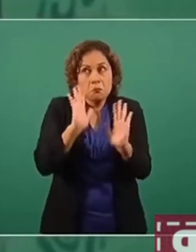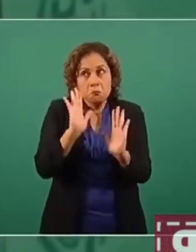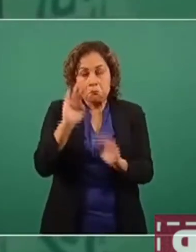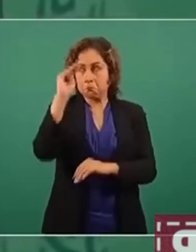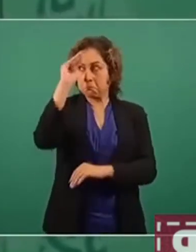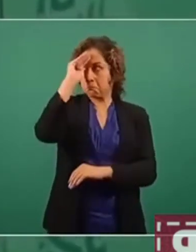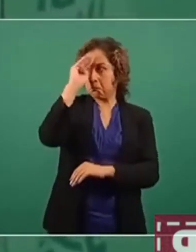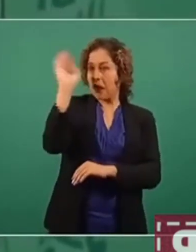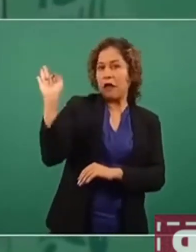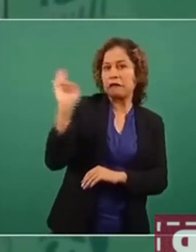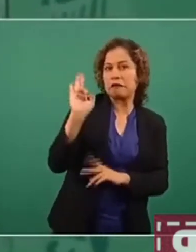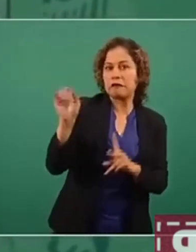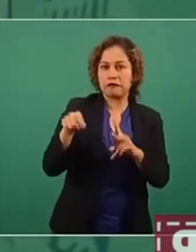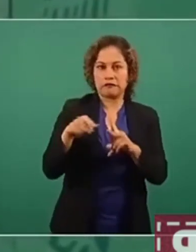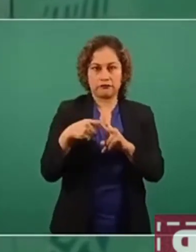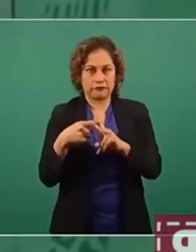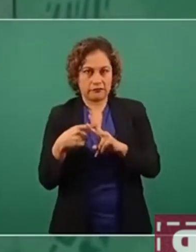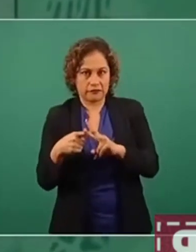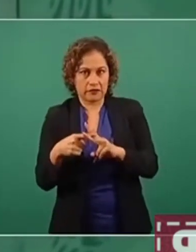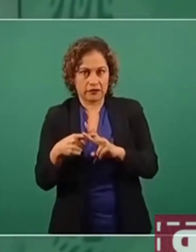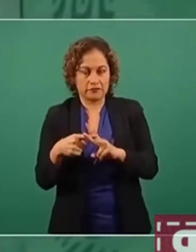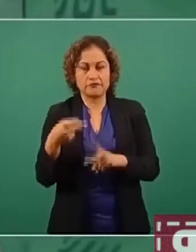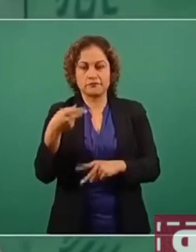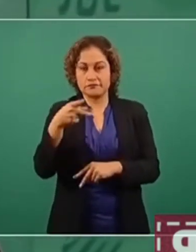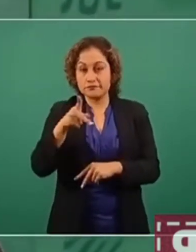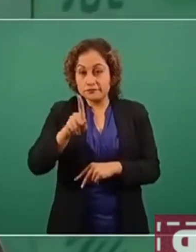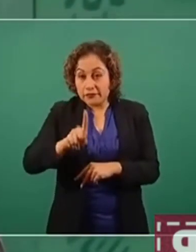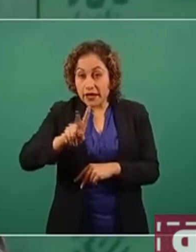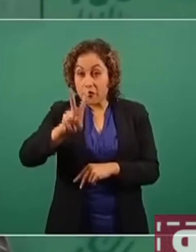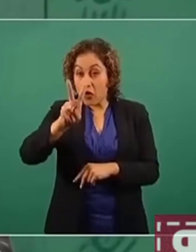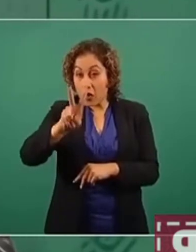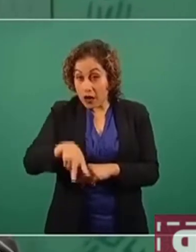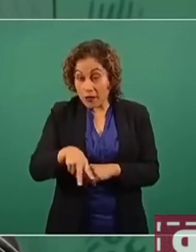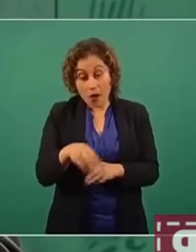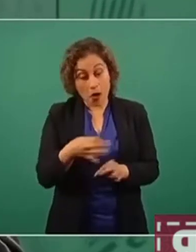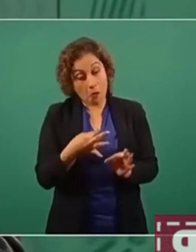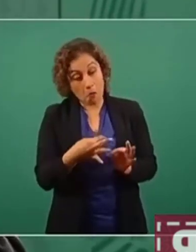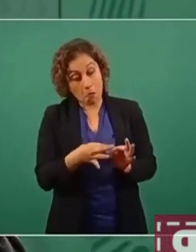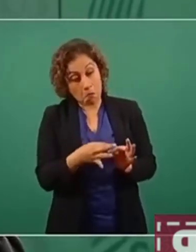nos vamos a lo real,